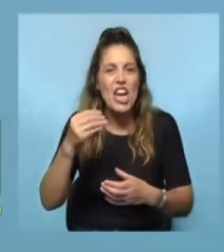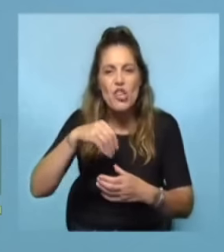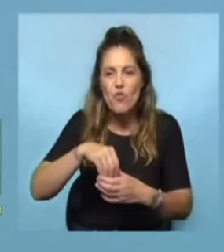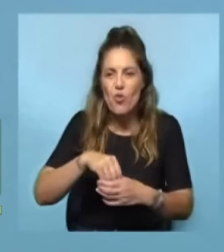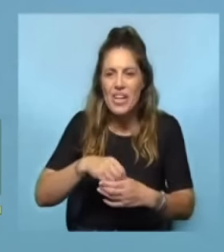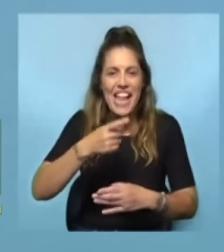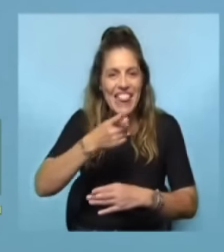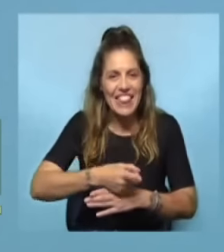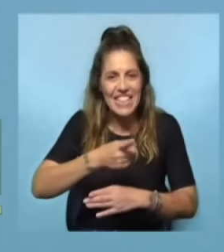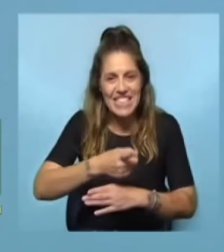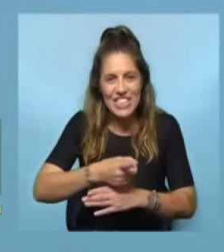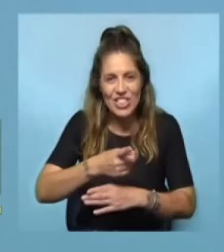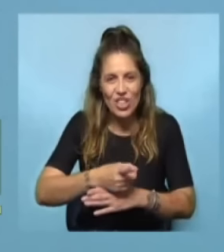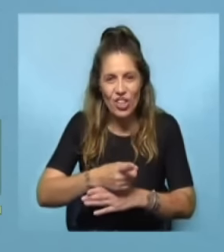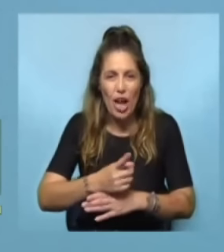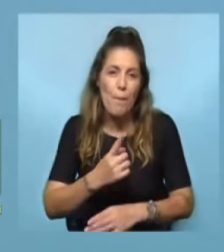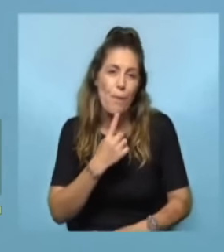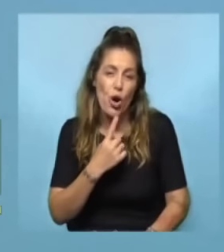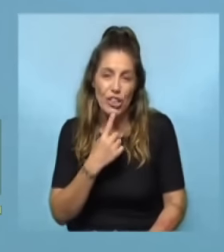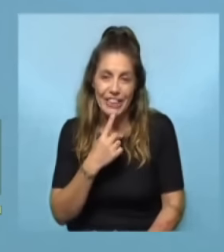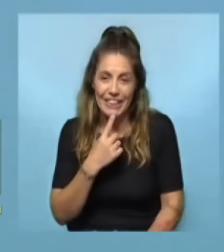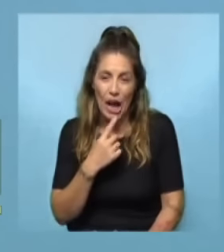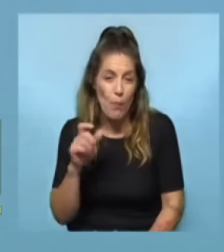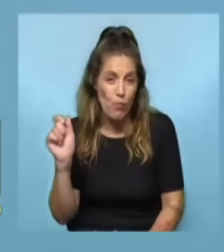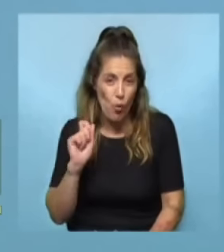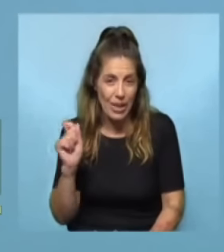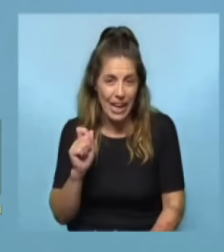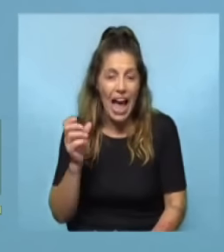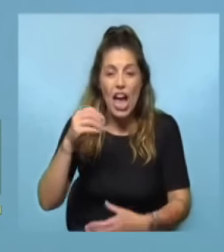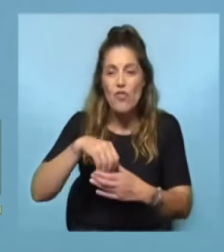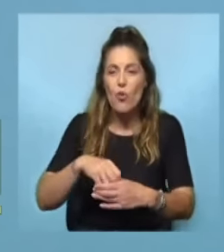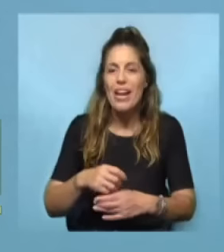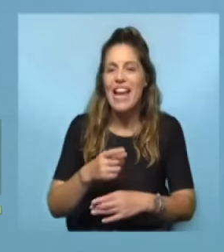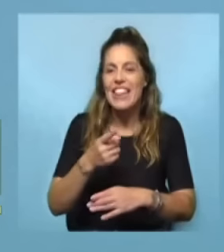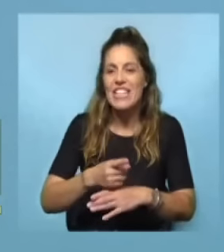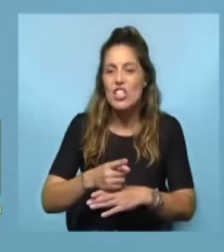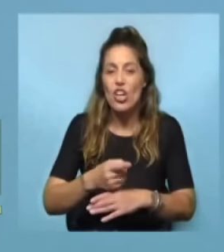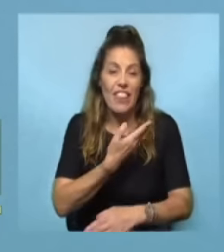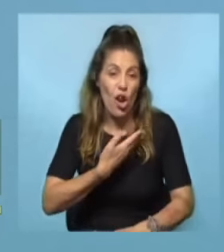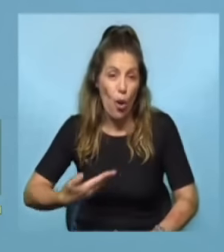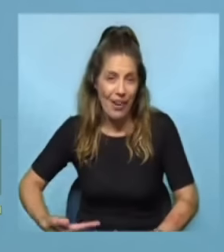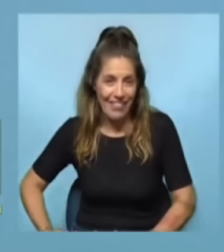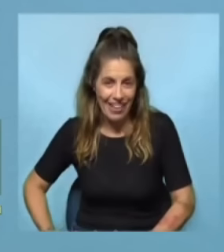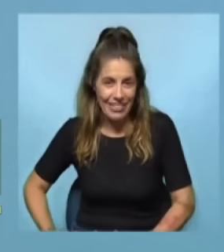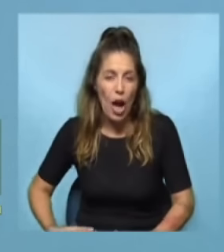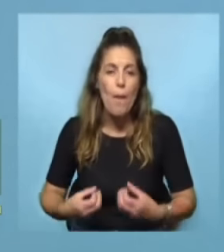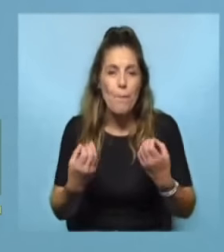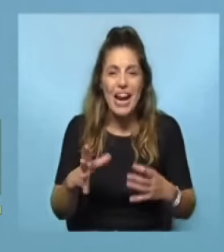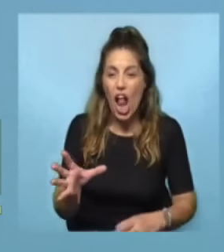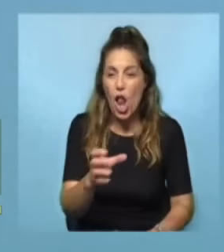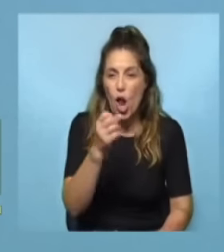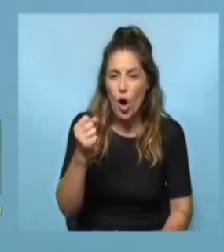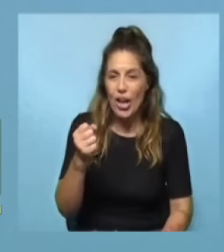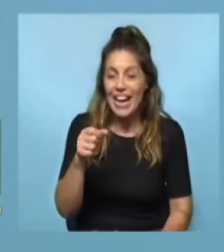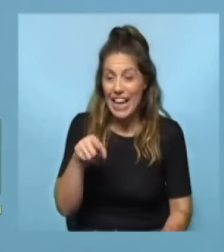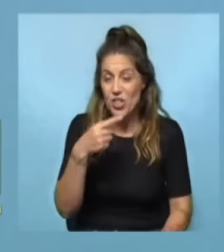decisiones que se toman desde la política pública influir en las decisiones de los gobernantes eh para lograr que